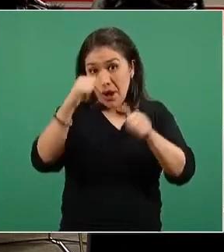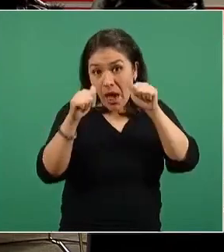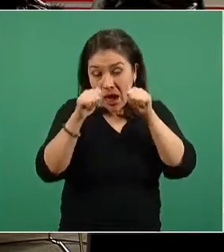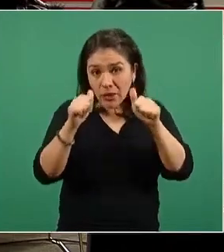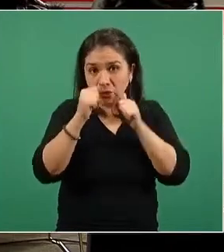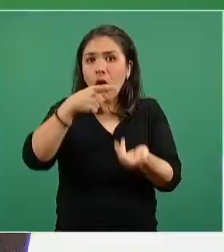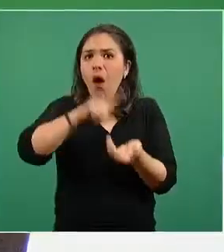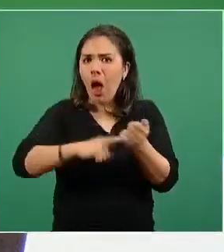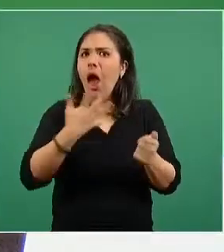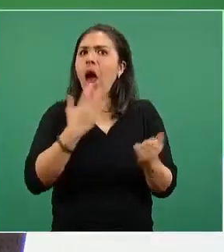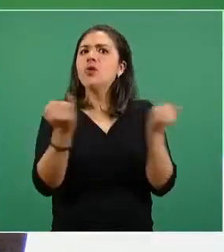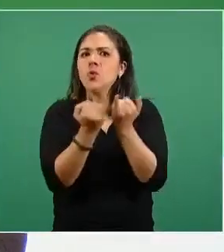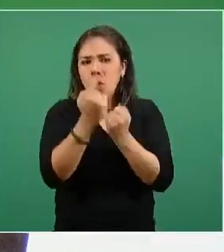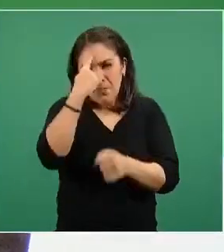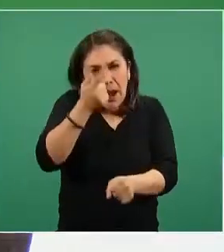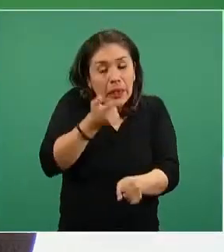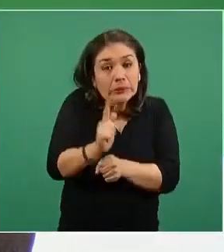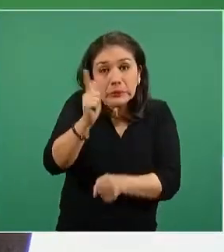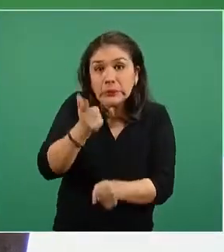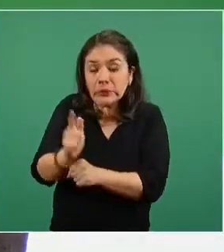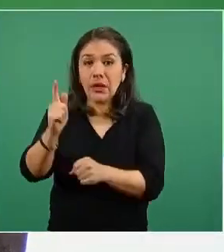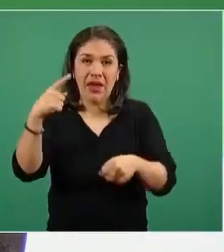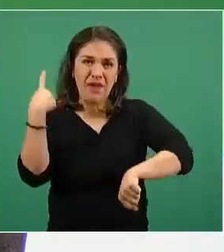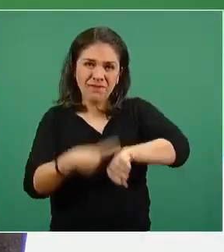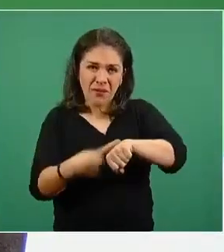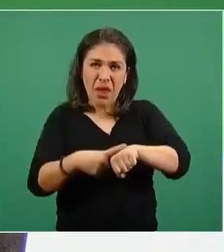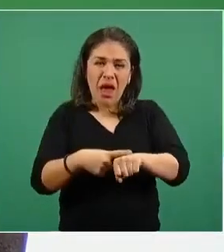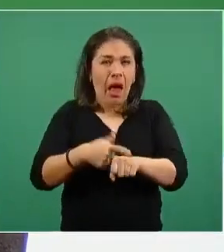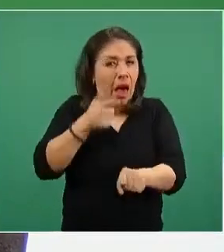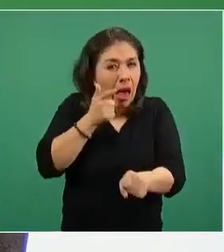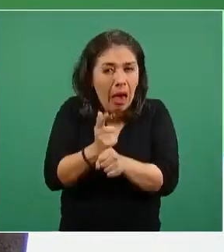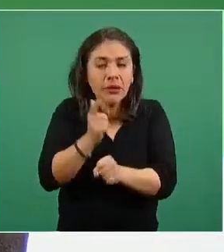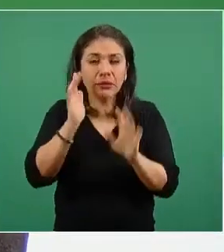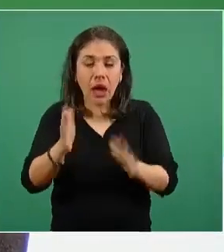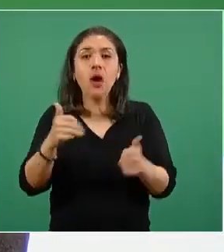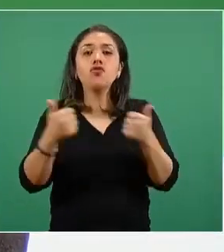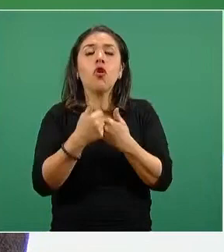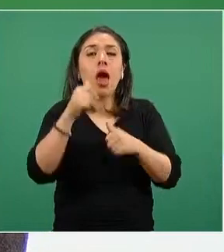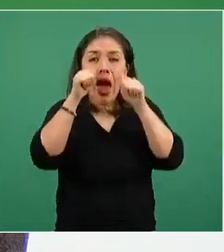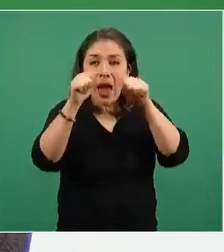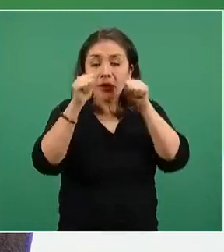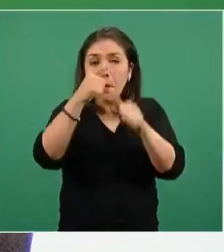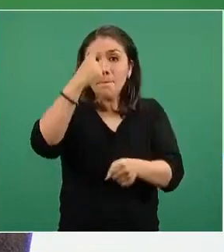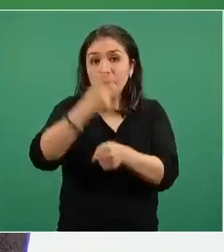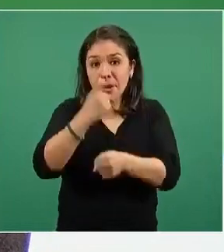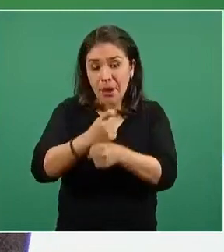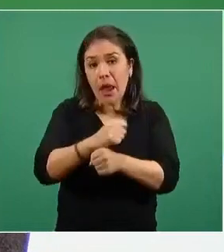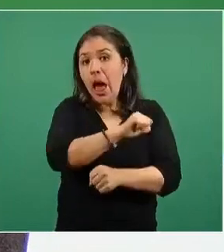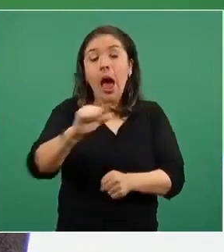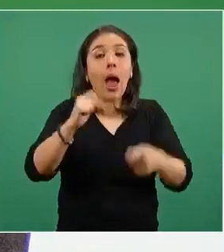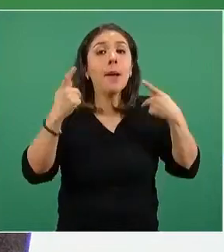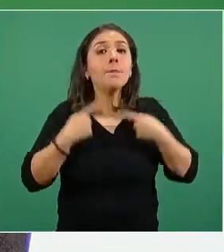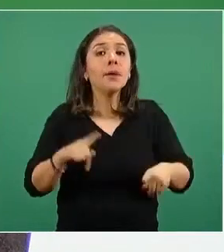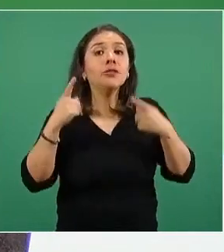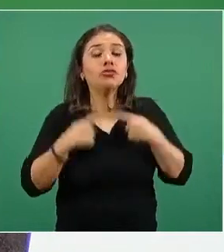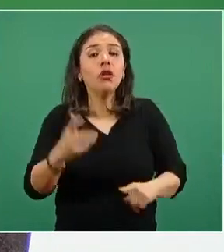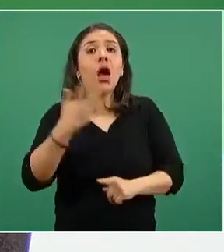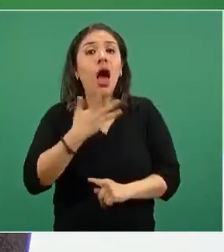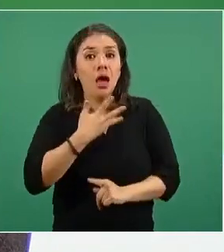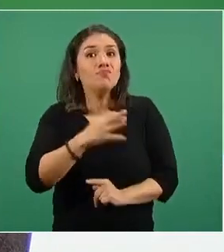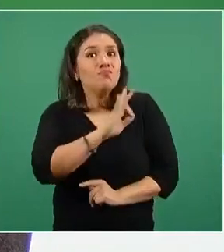también tenemos operaciones de diagnóstico y de atención primaria de personas que